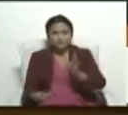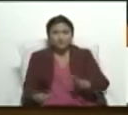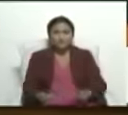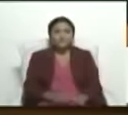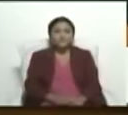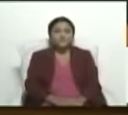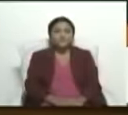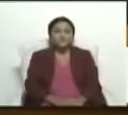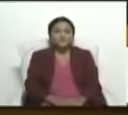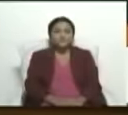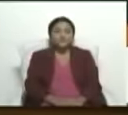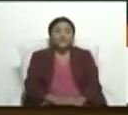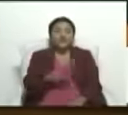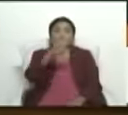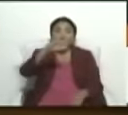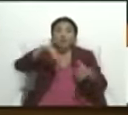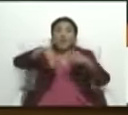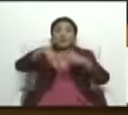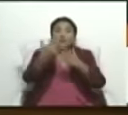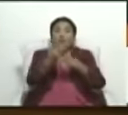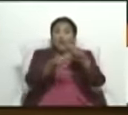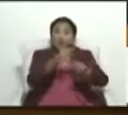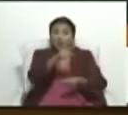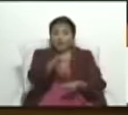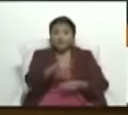Eso lo hacen a las 5 de la mañana,